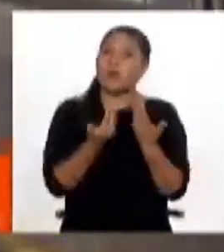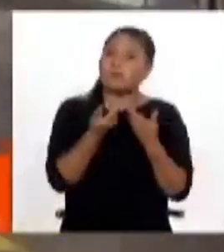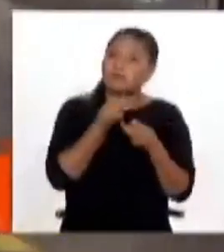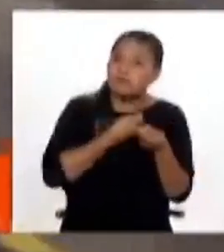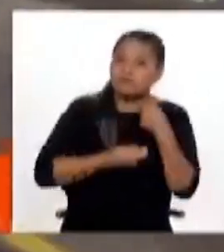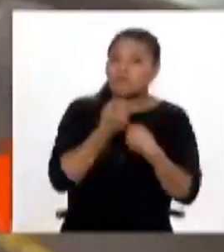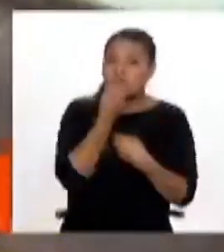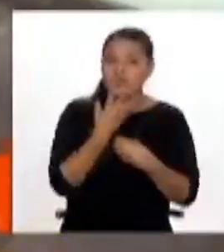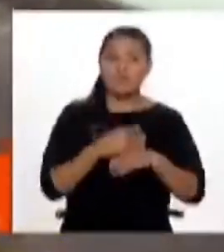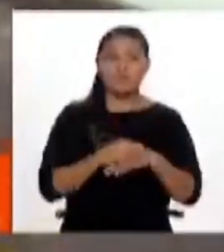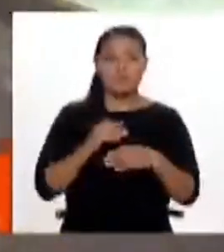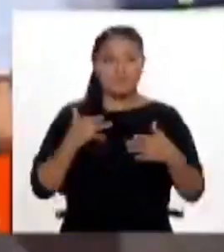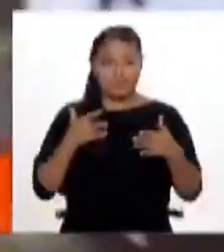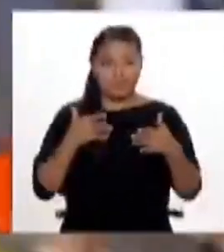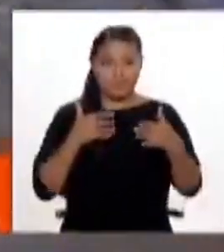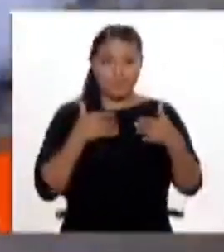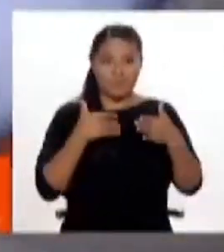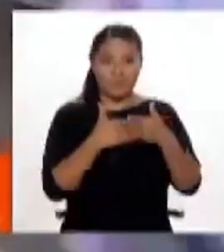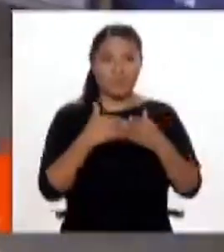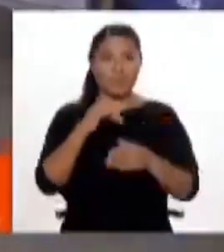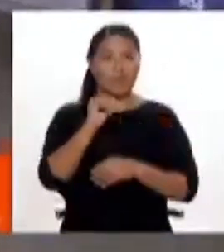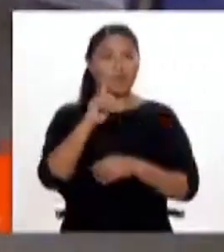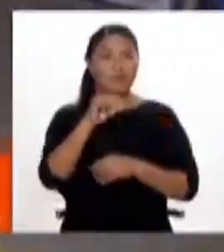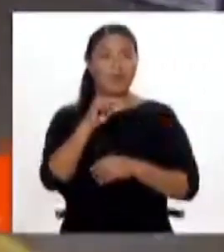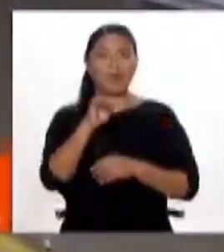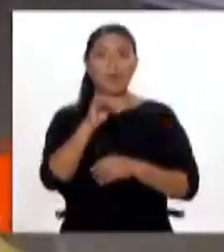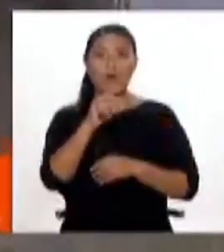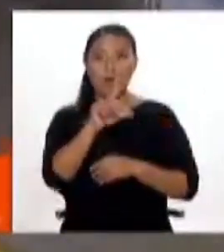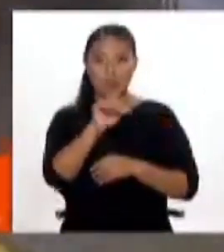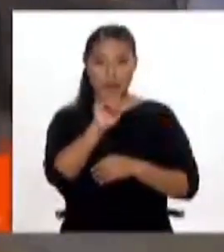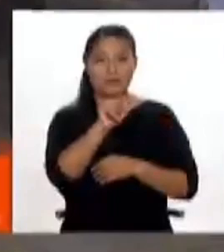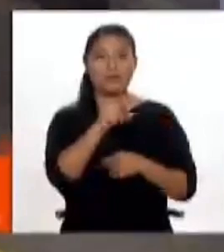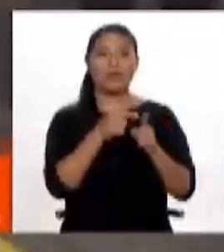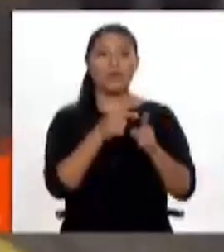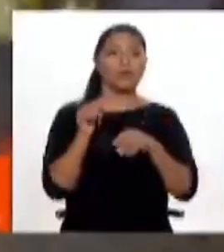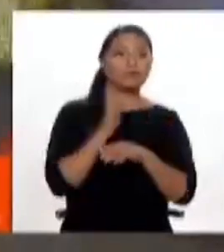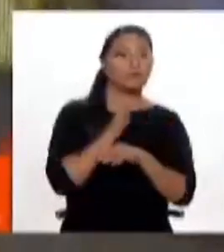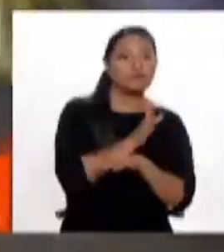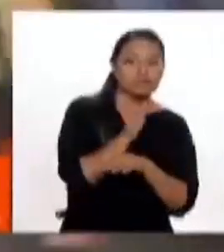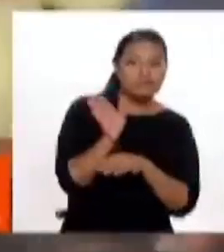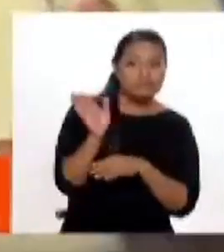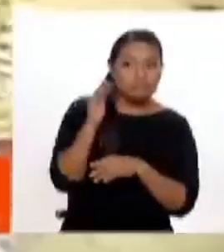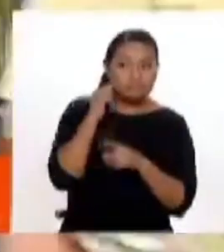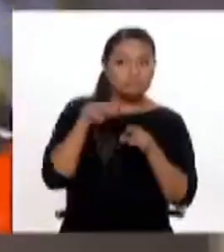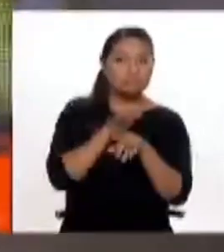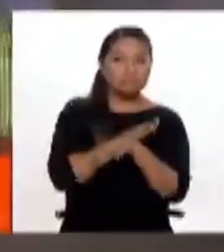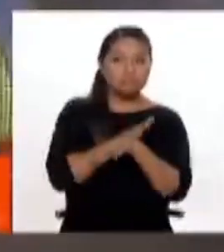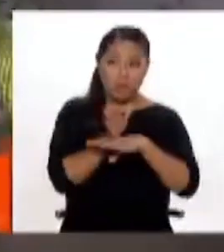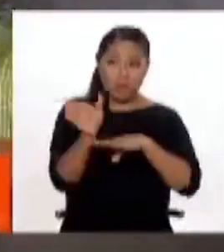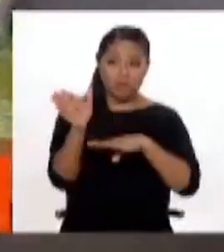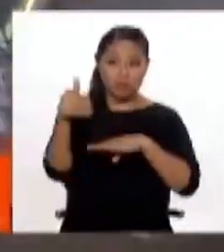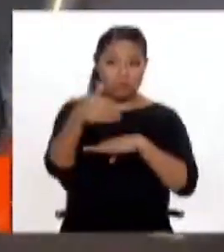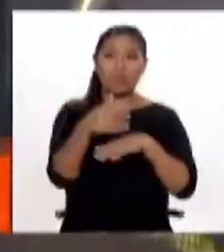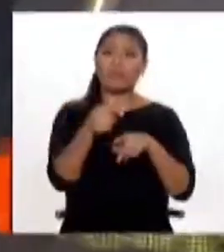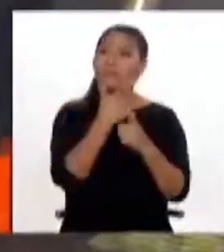estamos llegando a Jirón Andahuaylas, por ejemplo, aquí también está libre de ambulantes en Mesa Redonda, sobre